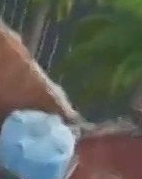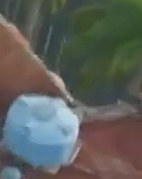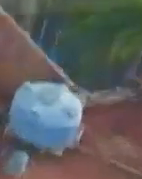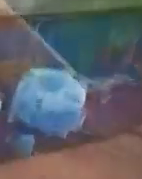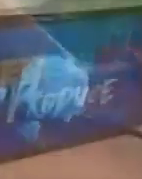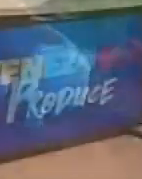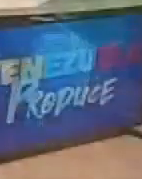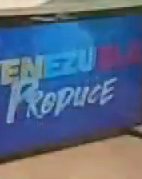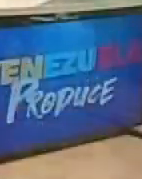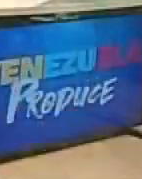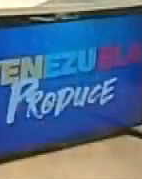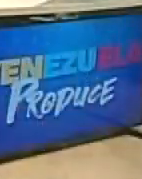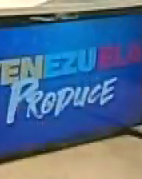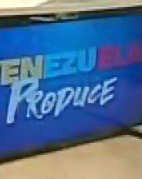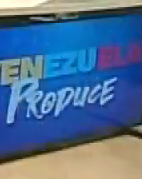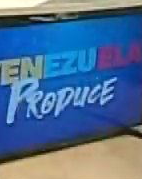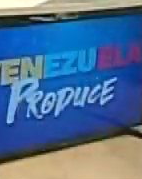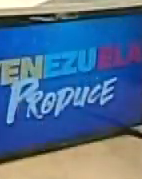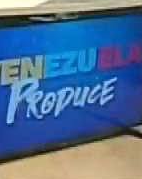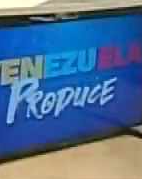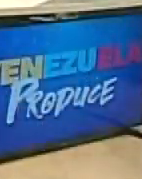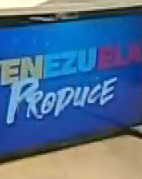con el equipo económico,